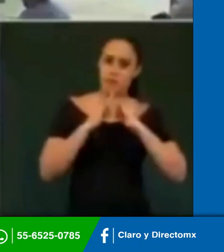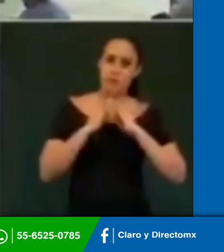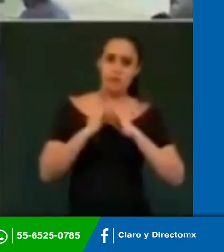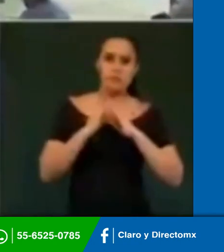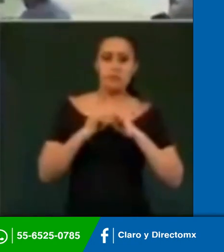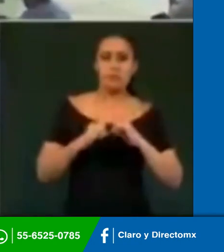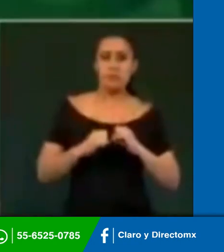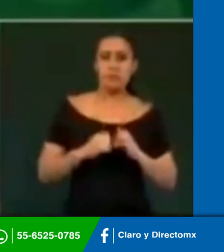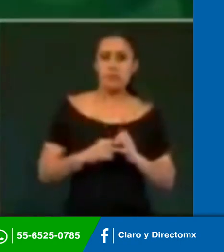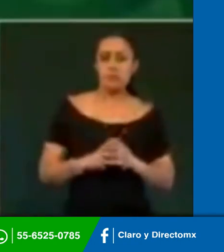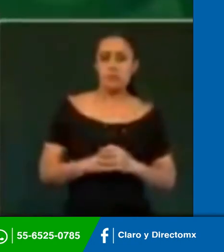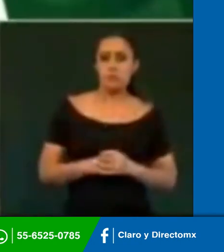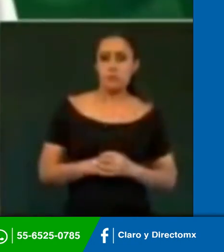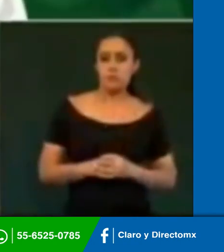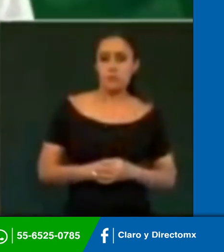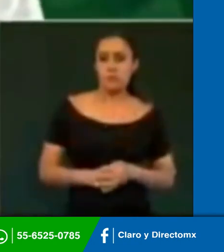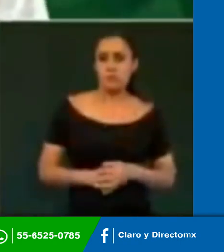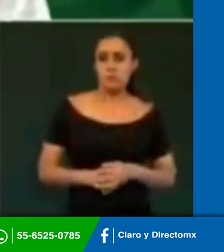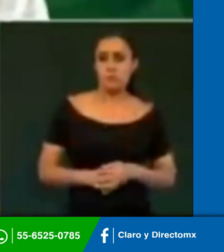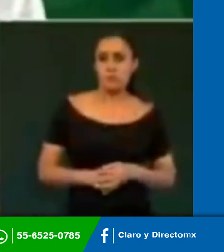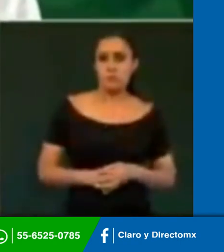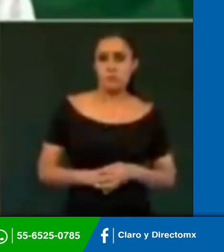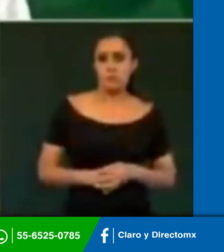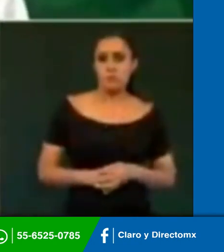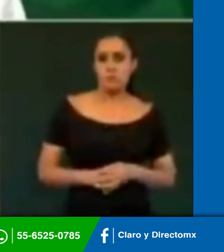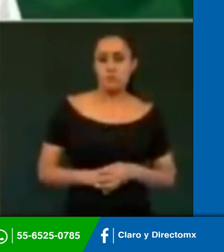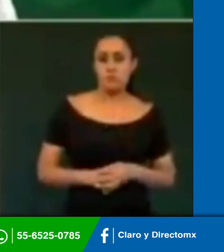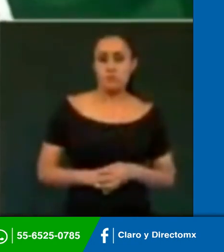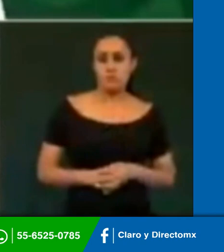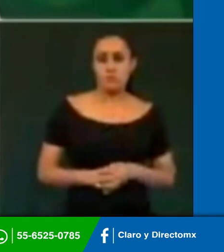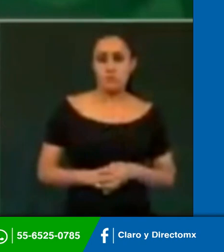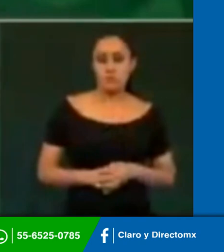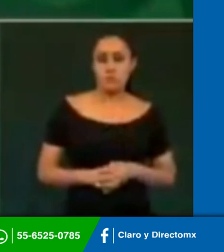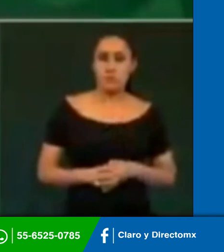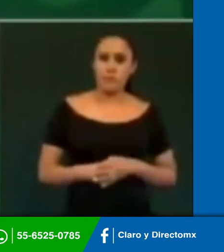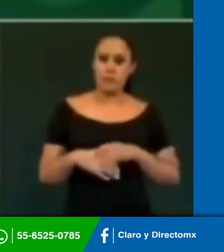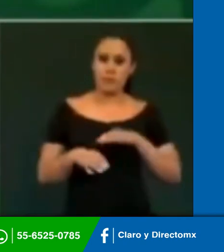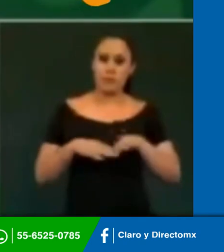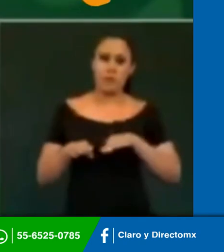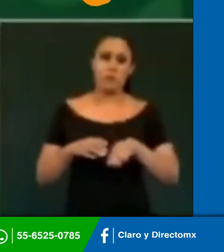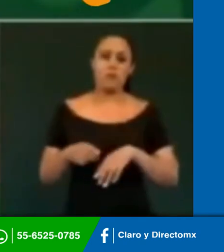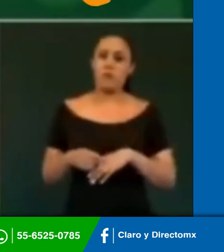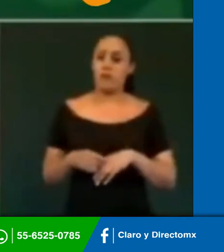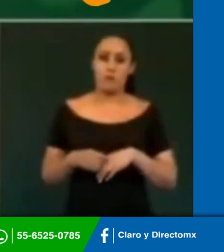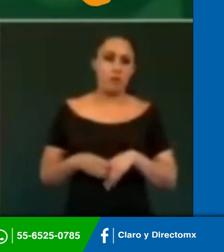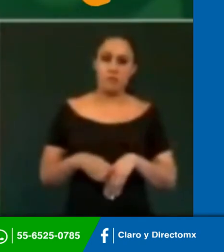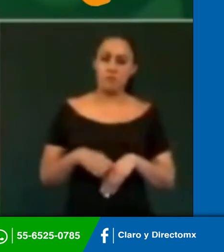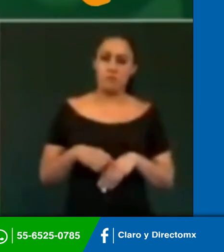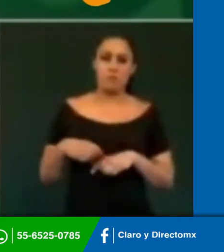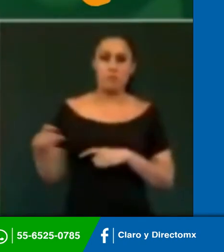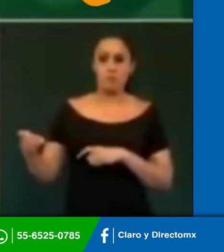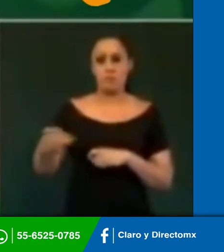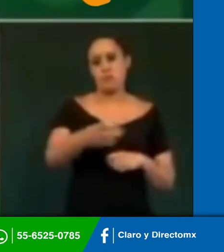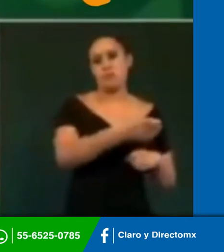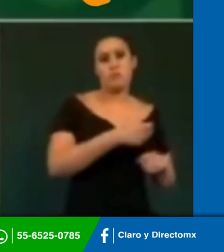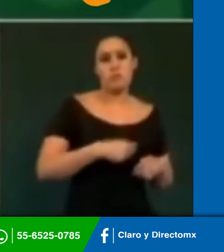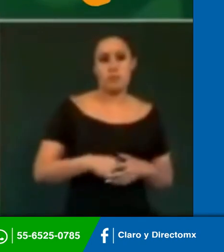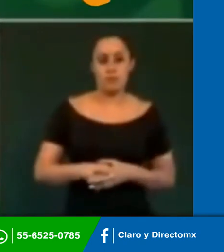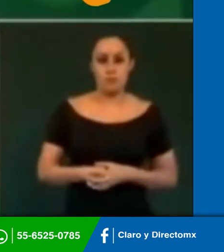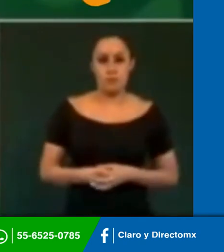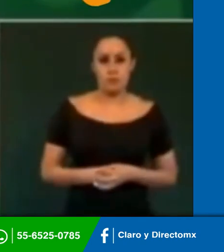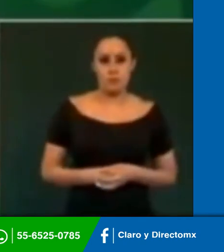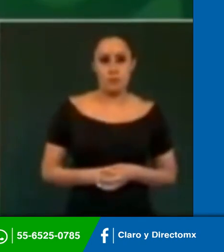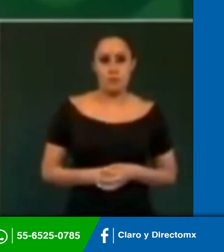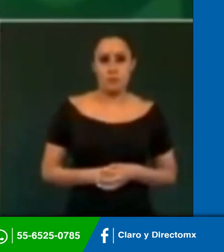parecieron divertidos estos videos? Hace la pregunta. Para los sordos, usuarios de la lengua de señas mexicana